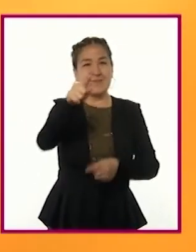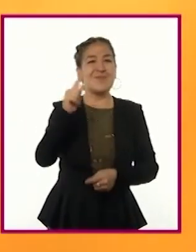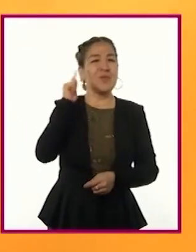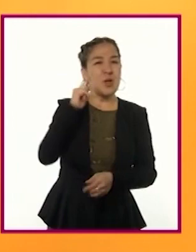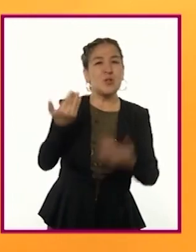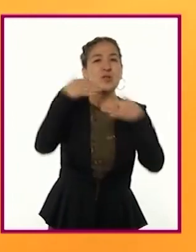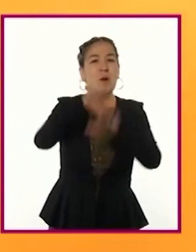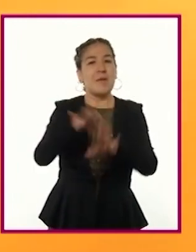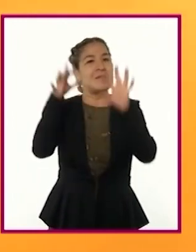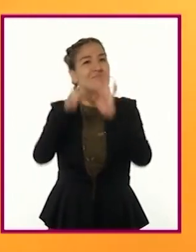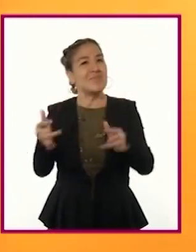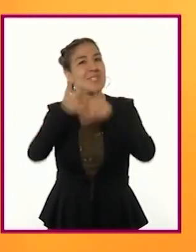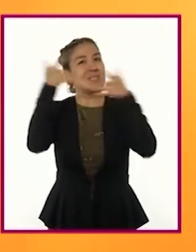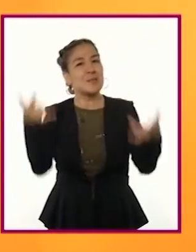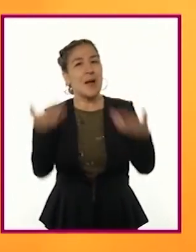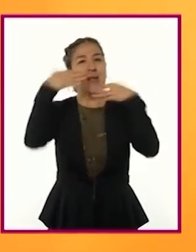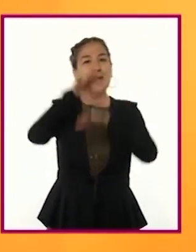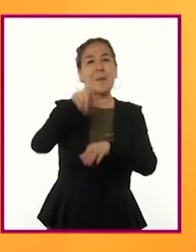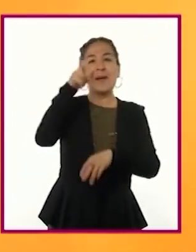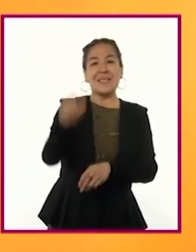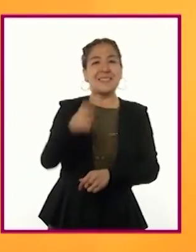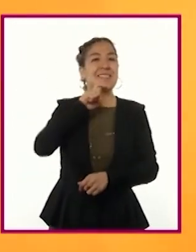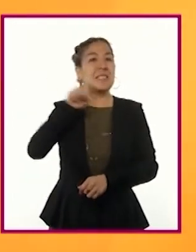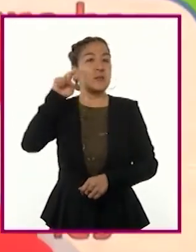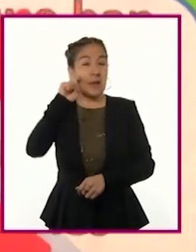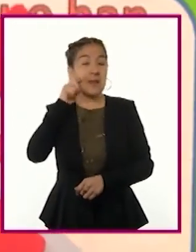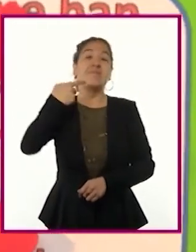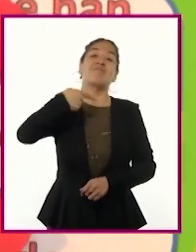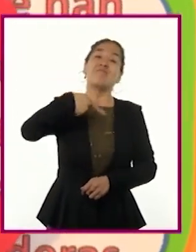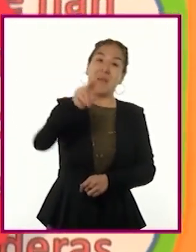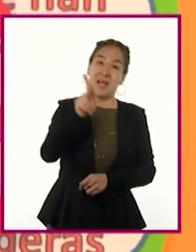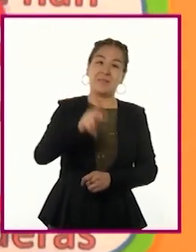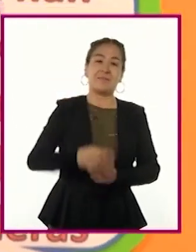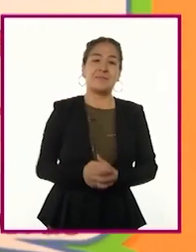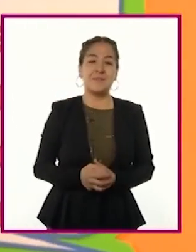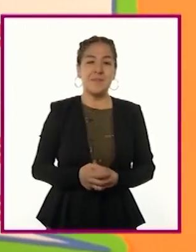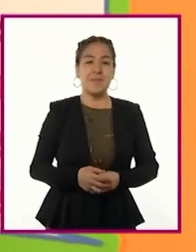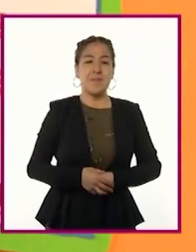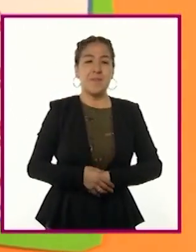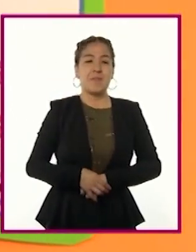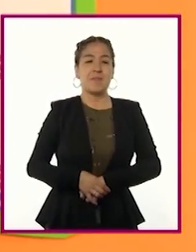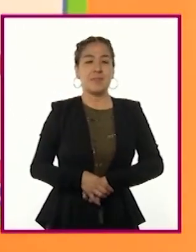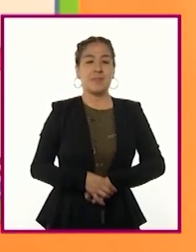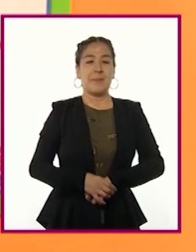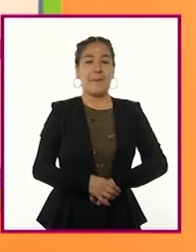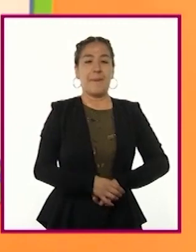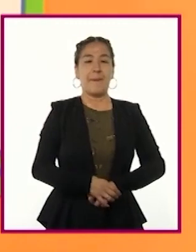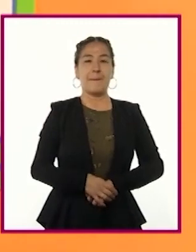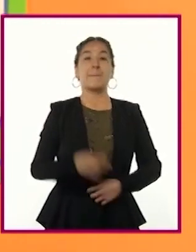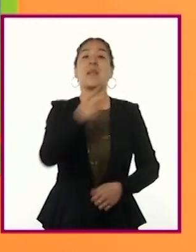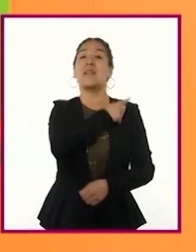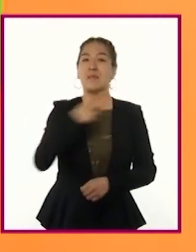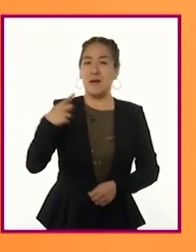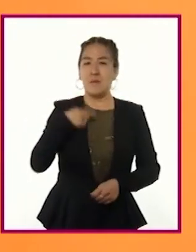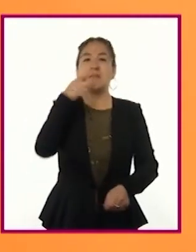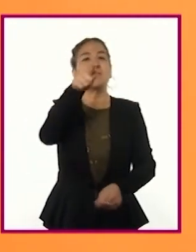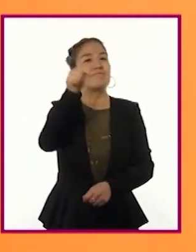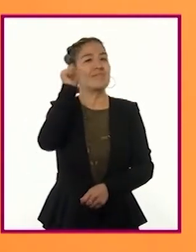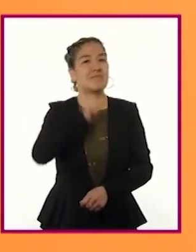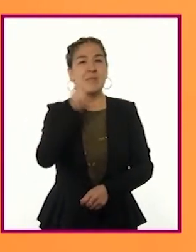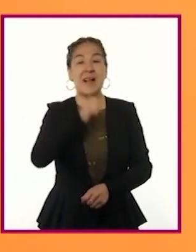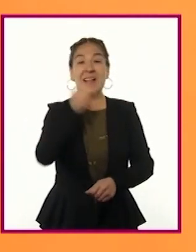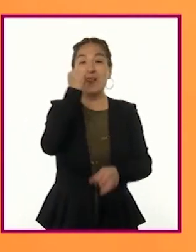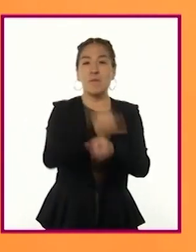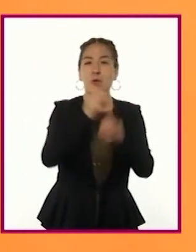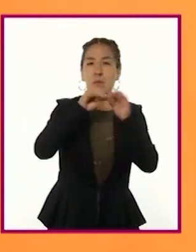mitos relacionados a la sexualidad. Sin embargo, será siempre necesario poner esa información